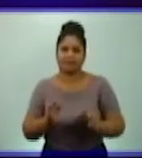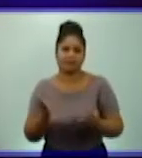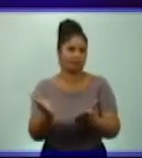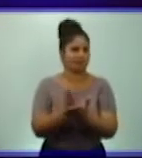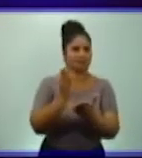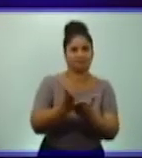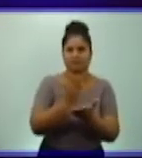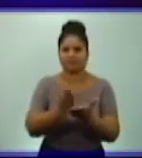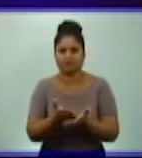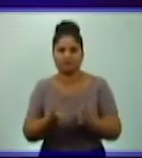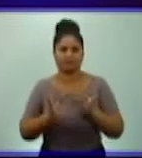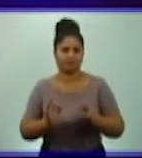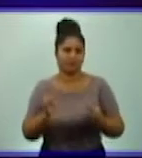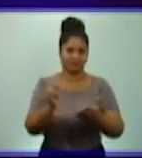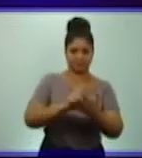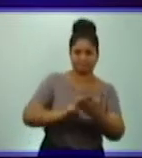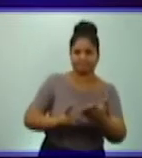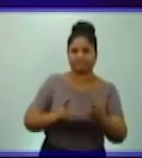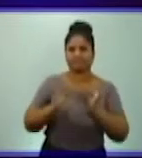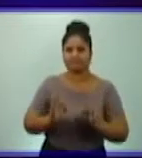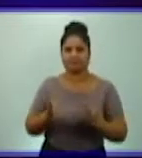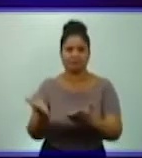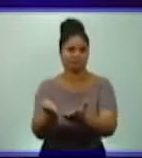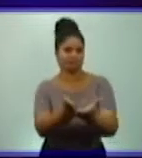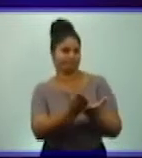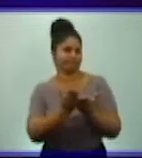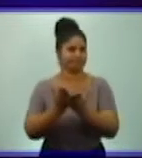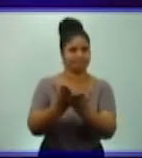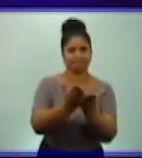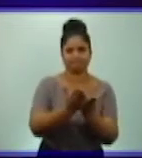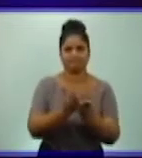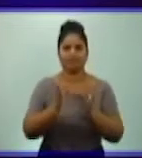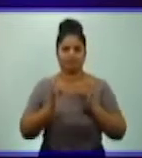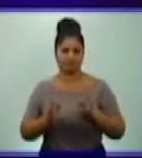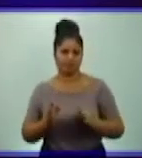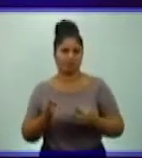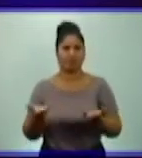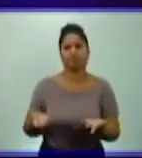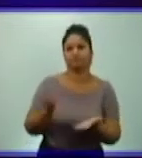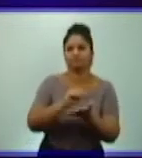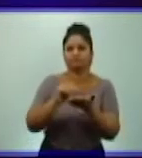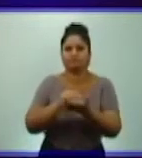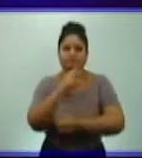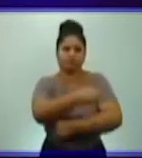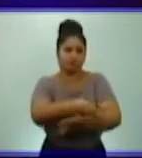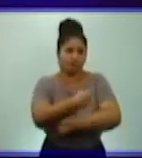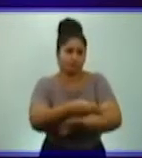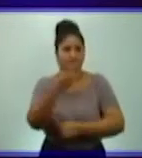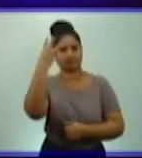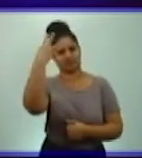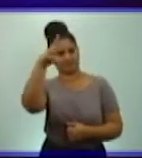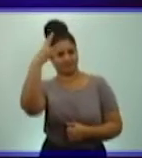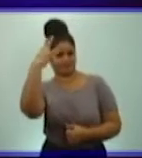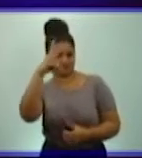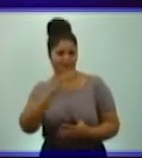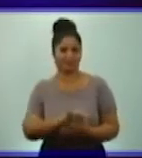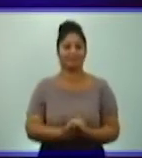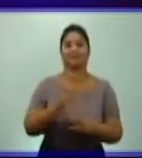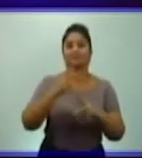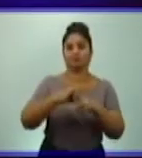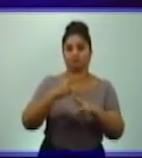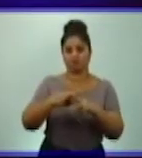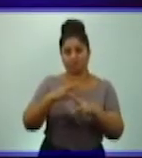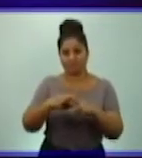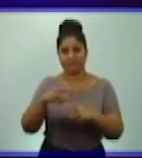Fénix de México y para dicha nuestra, latinoamericana. Hoy vamos a estar trabajando con Sor Juana Inés de la